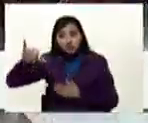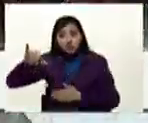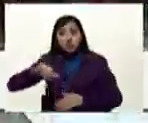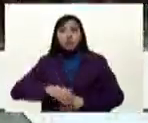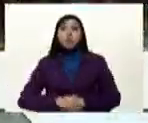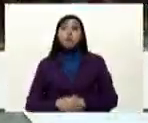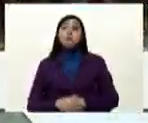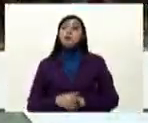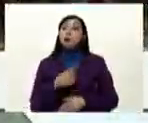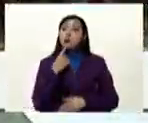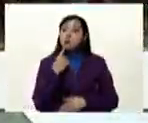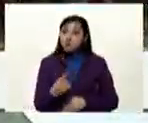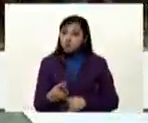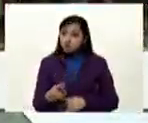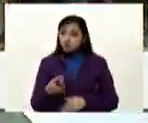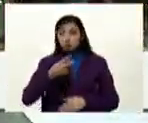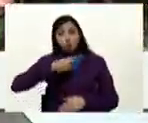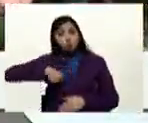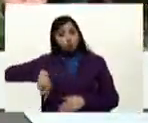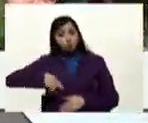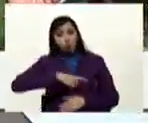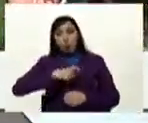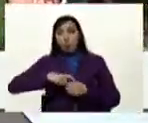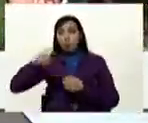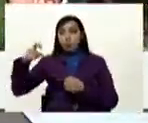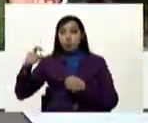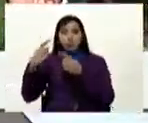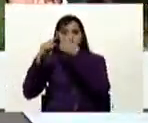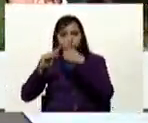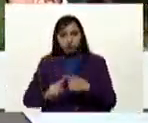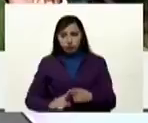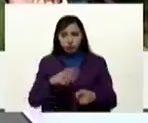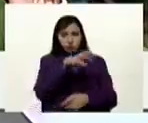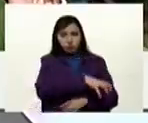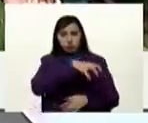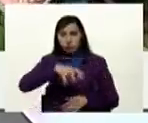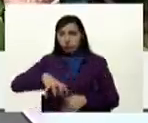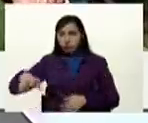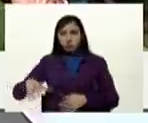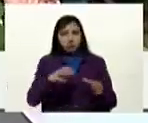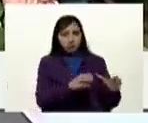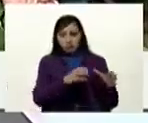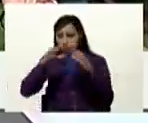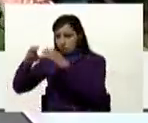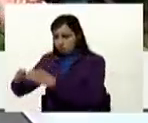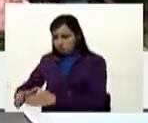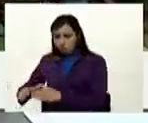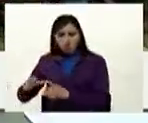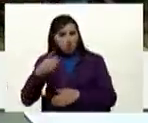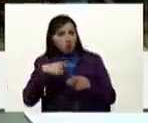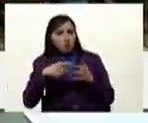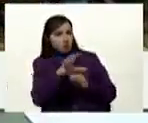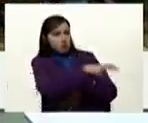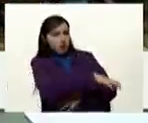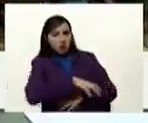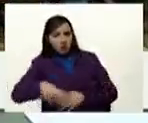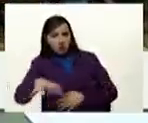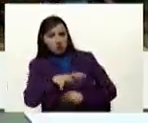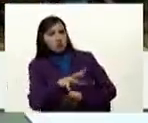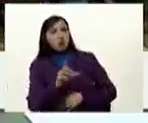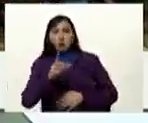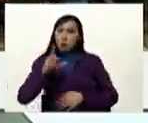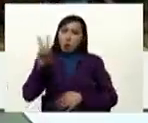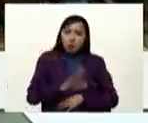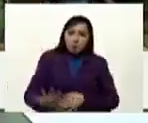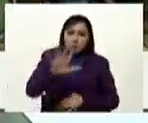Es lo que le digo, si nosotros apartáramos los números de estos 4 estados, de 3 estados y la capital, estaríamos